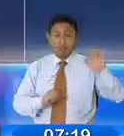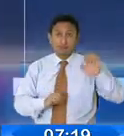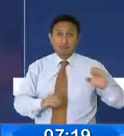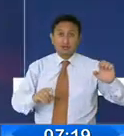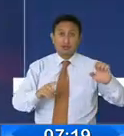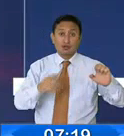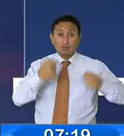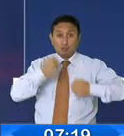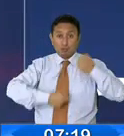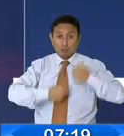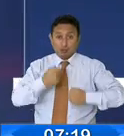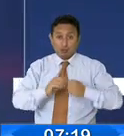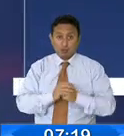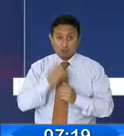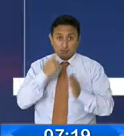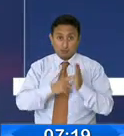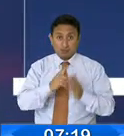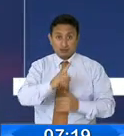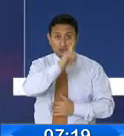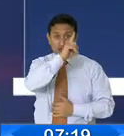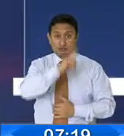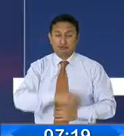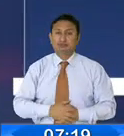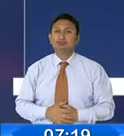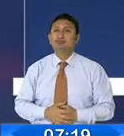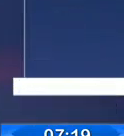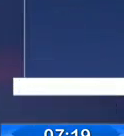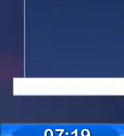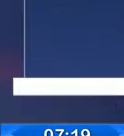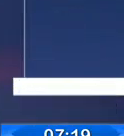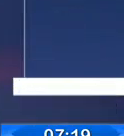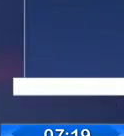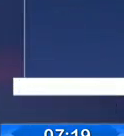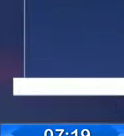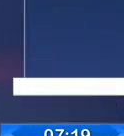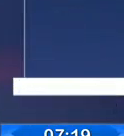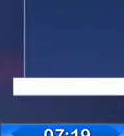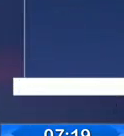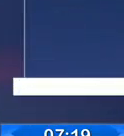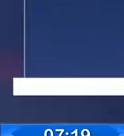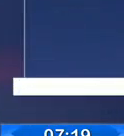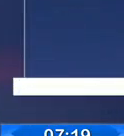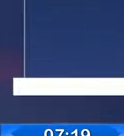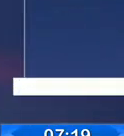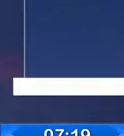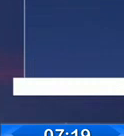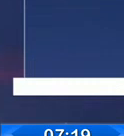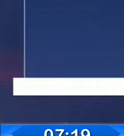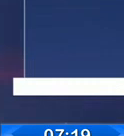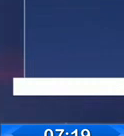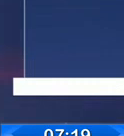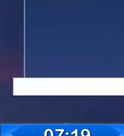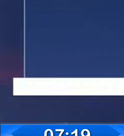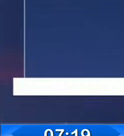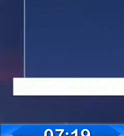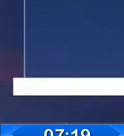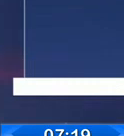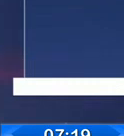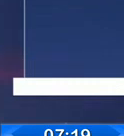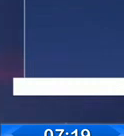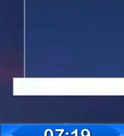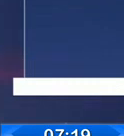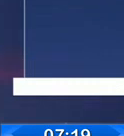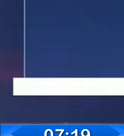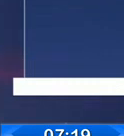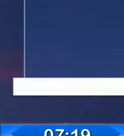este año se registran 2.954 denuncias de desaparición de personas, de las cuales 162 no